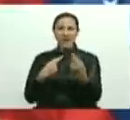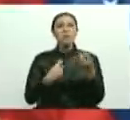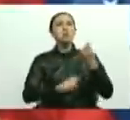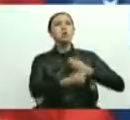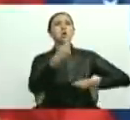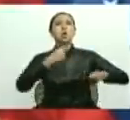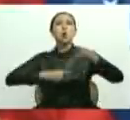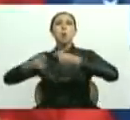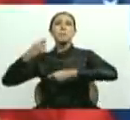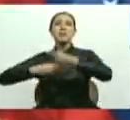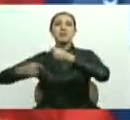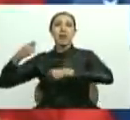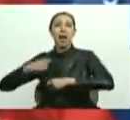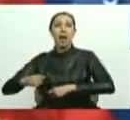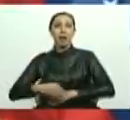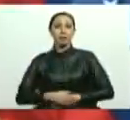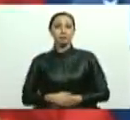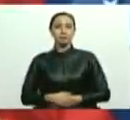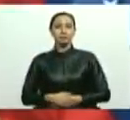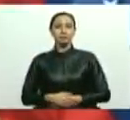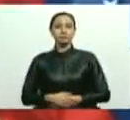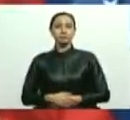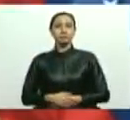comerciales. Imagínense ustedes,